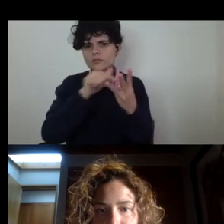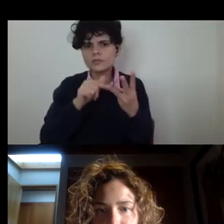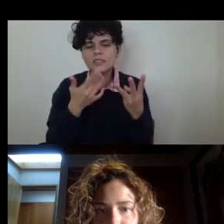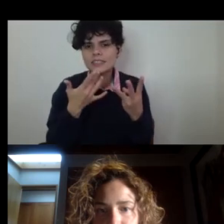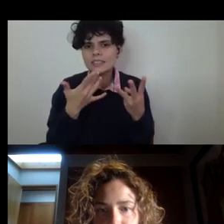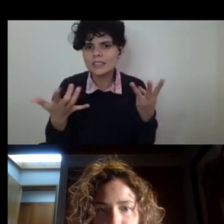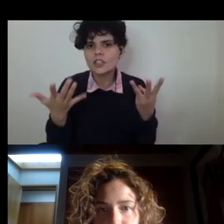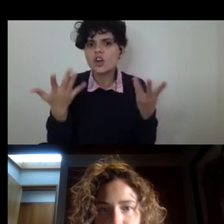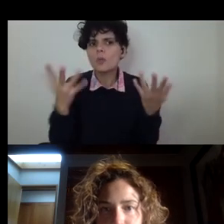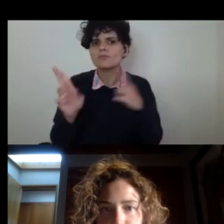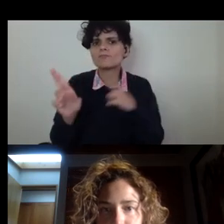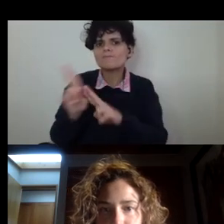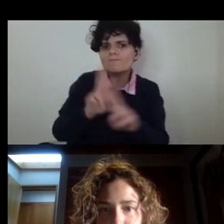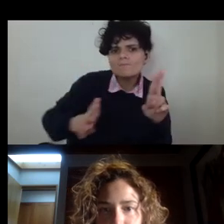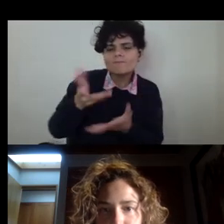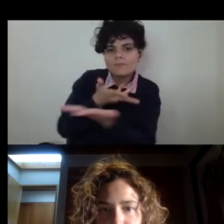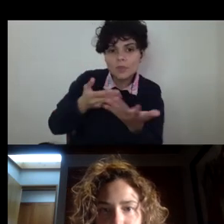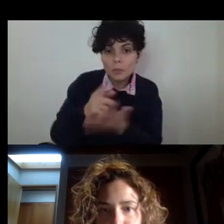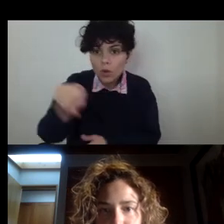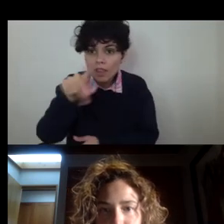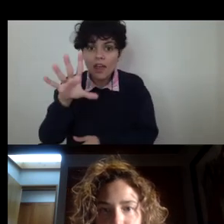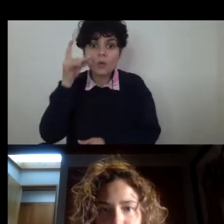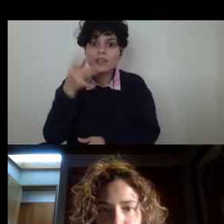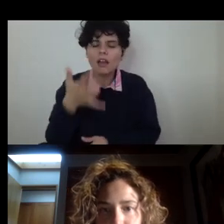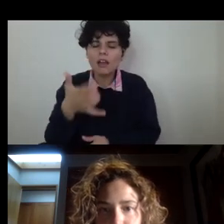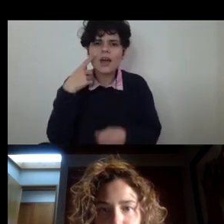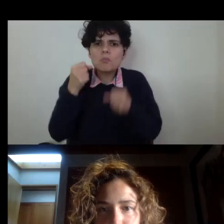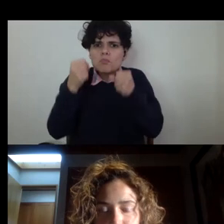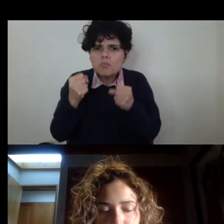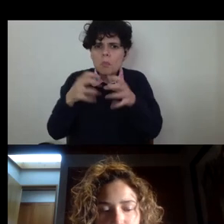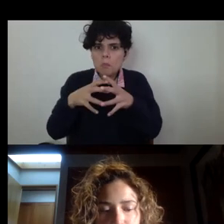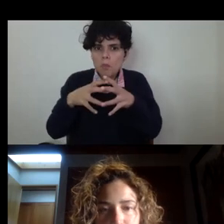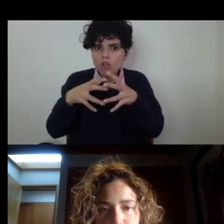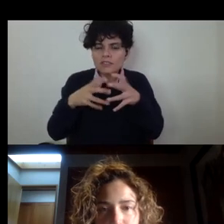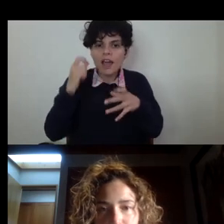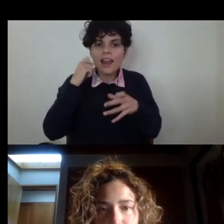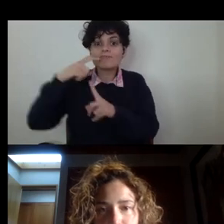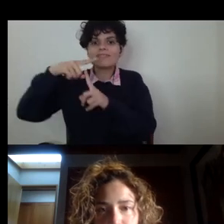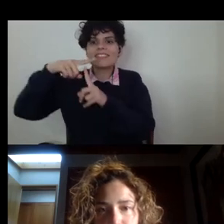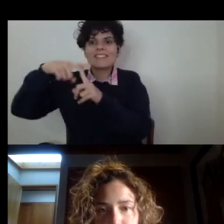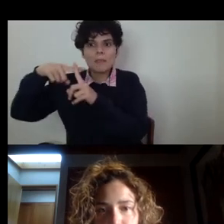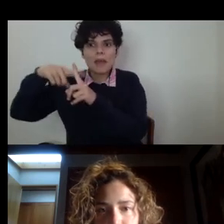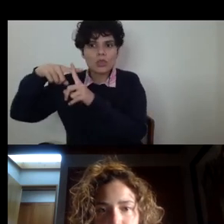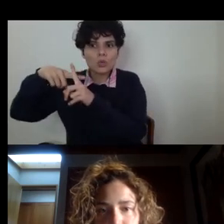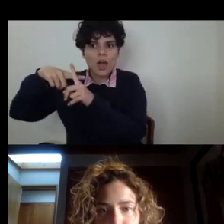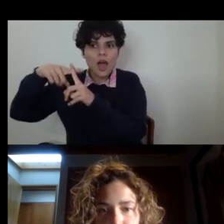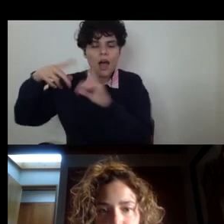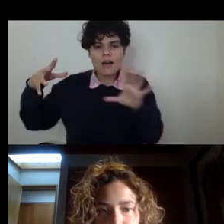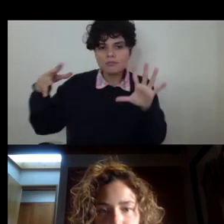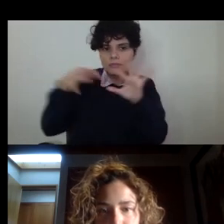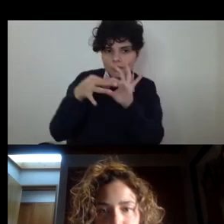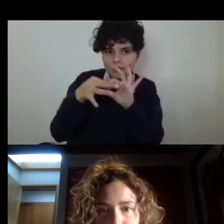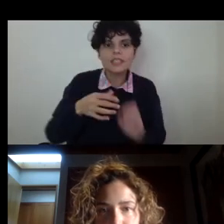ustedes ven que el potencial es directamente proporcional a la temperatura. Y lo que nosotros encontramos haciendo las mediciones de los